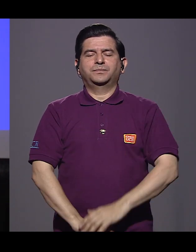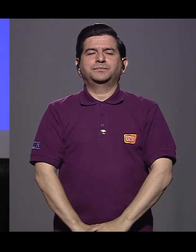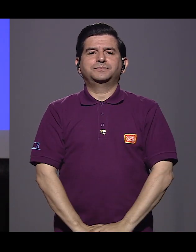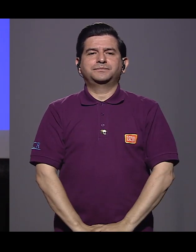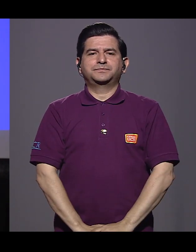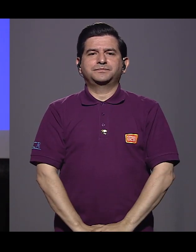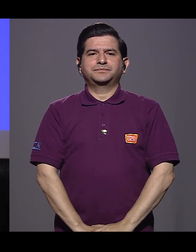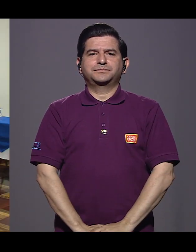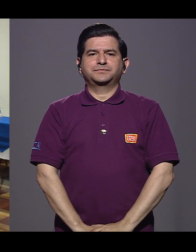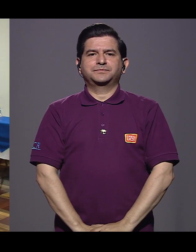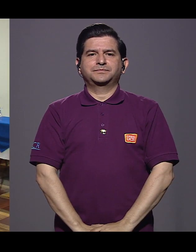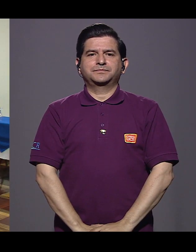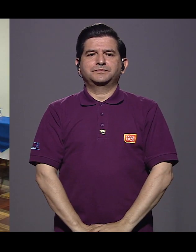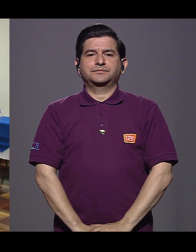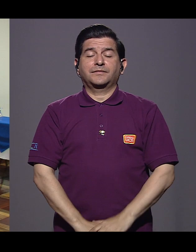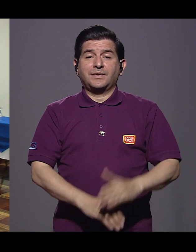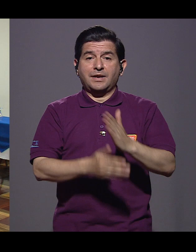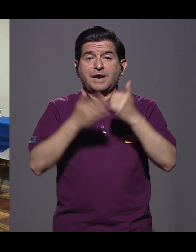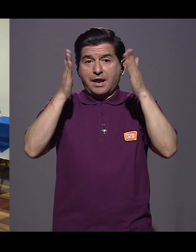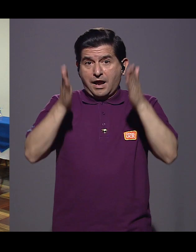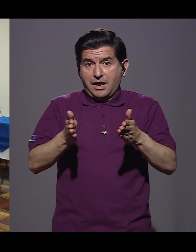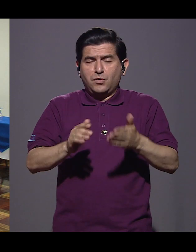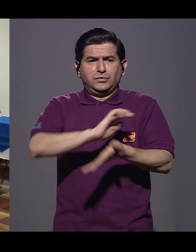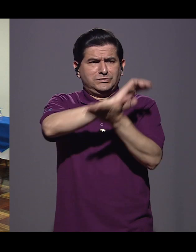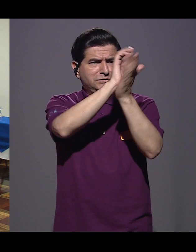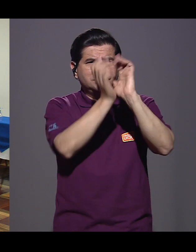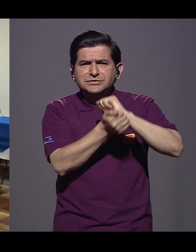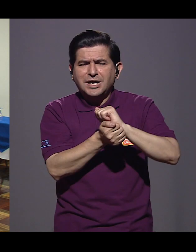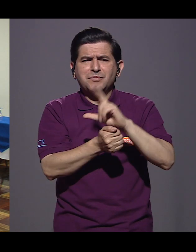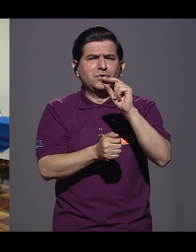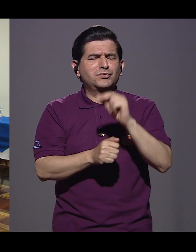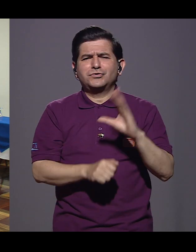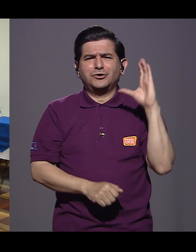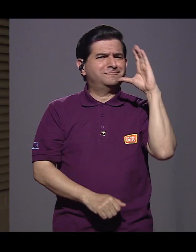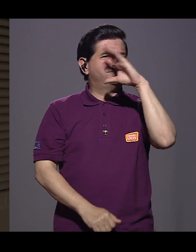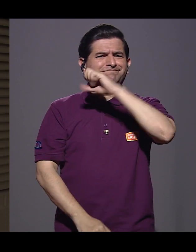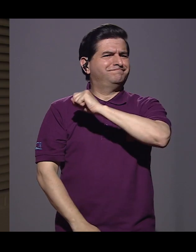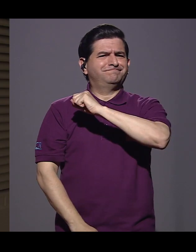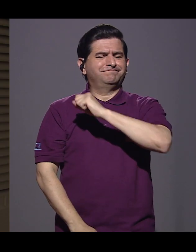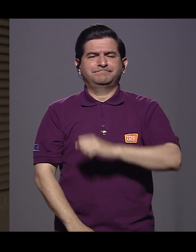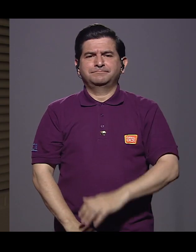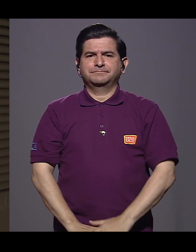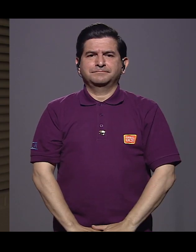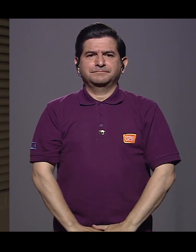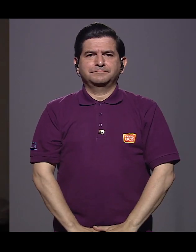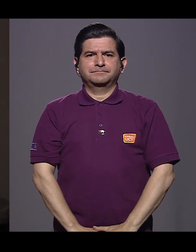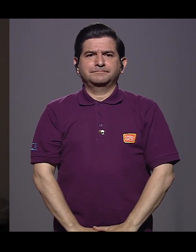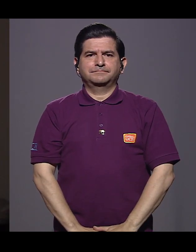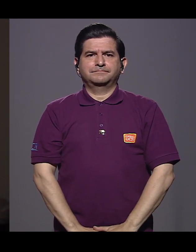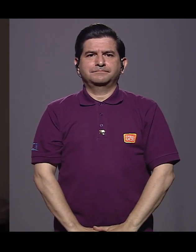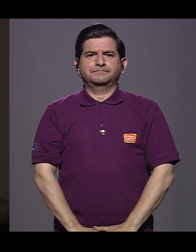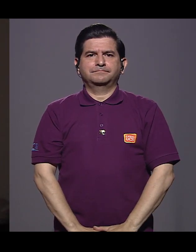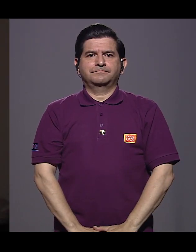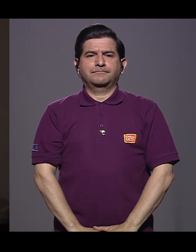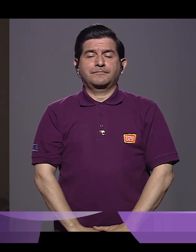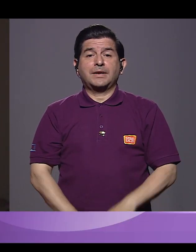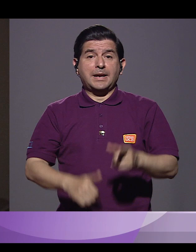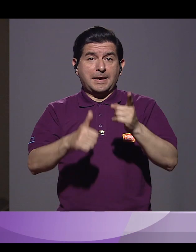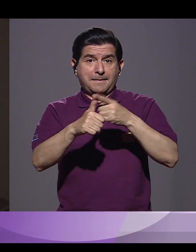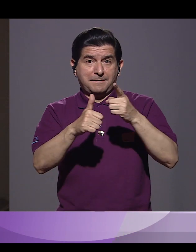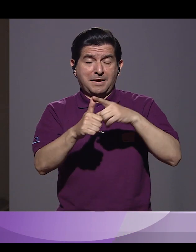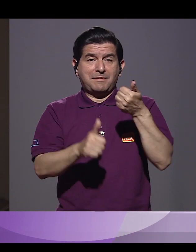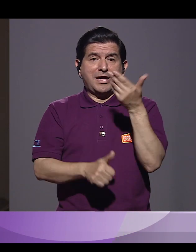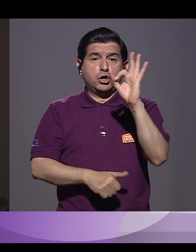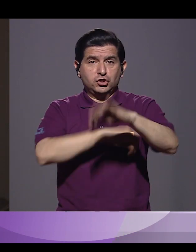Unidas. Para algunos, los cambios no son tan evidentes. Y estos